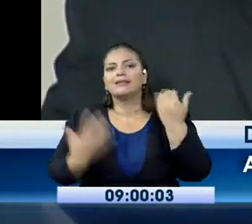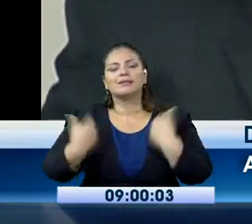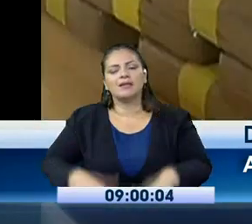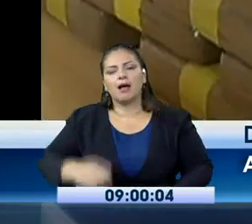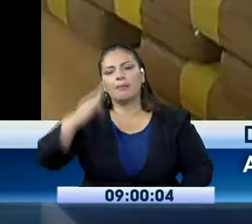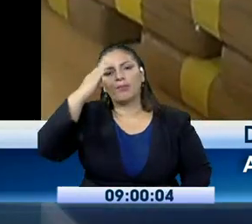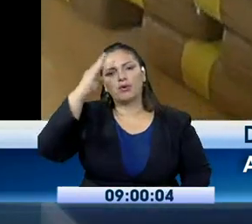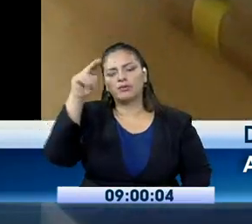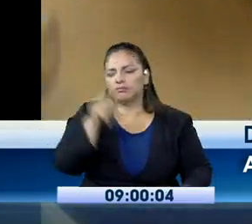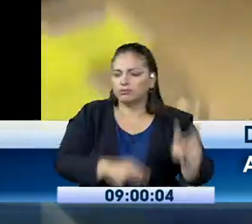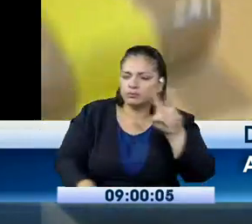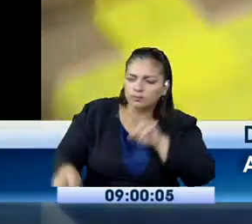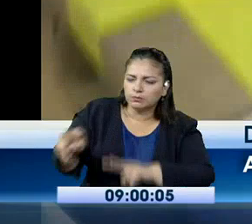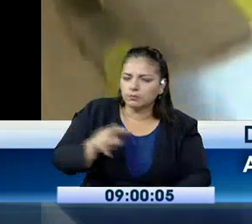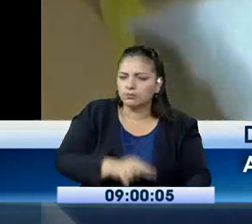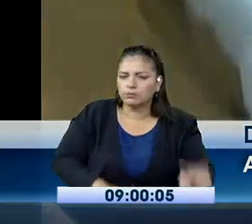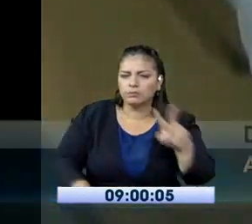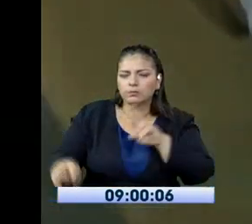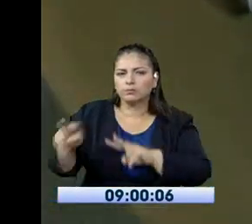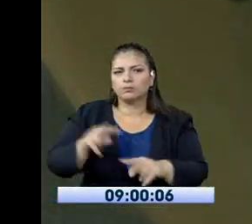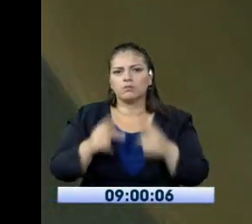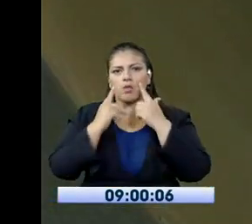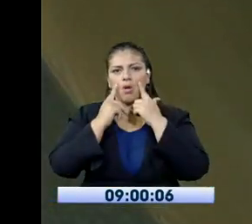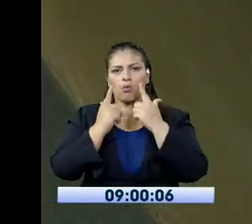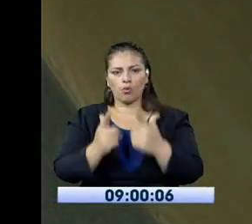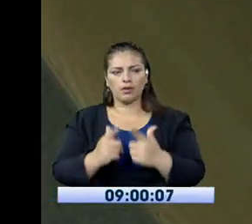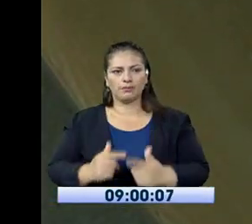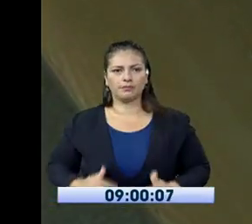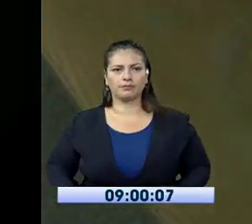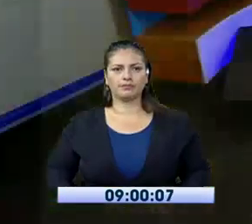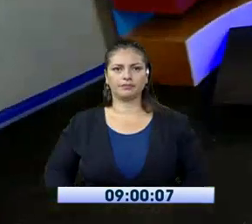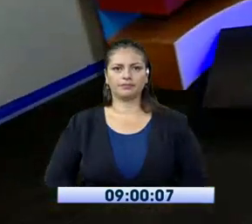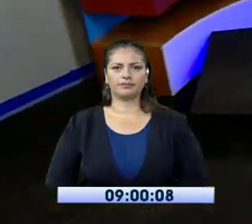interviniendo. Informó José Morales.